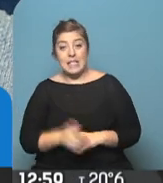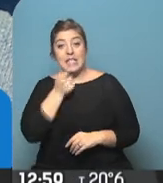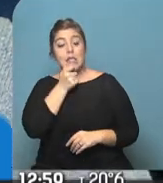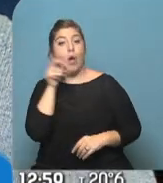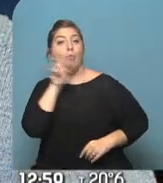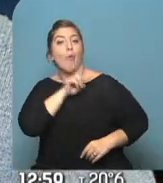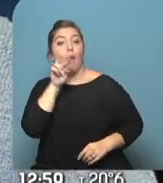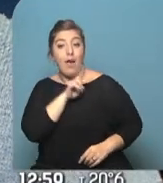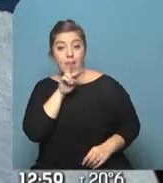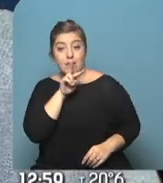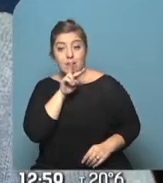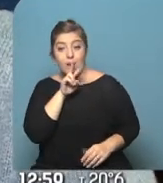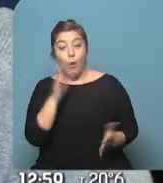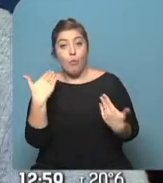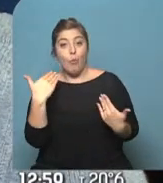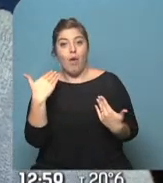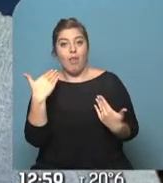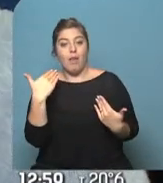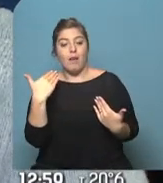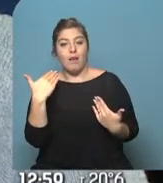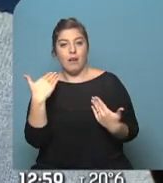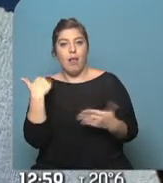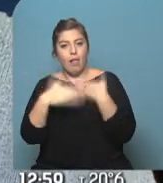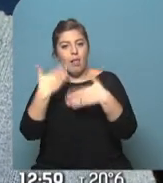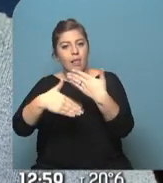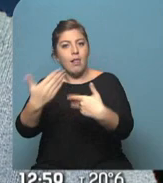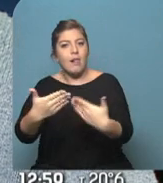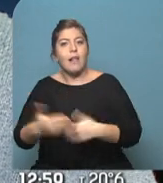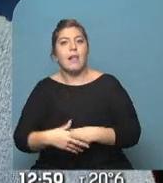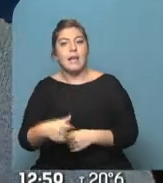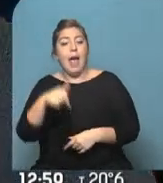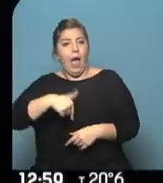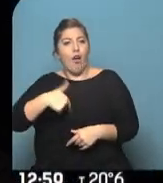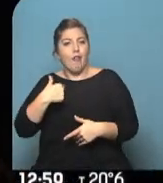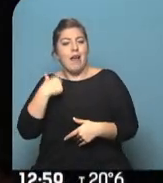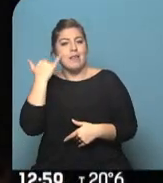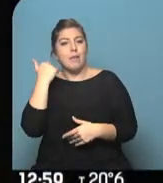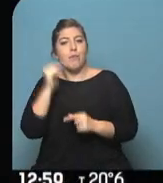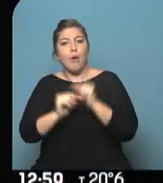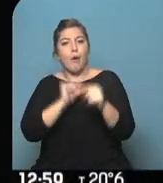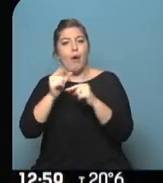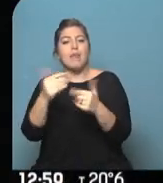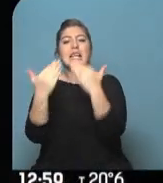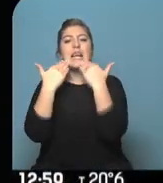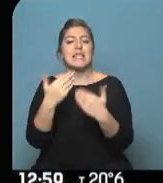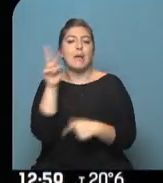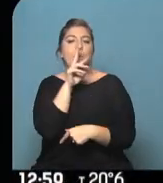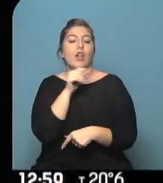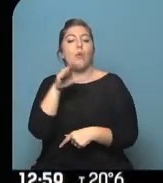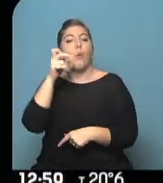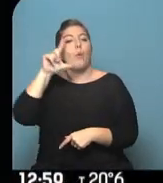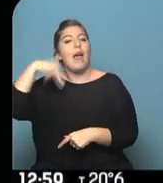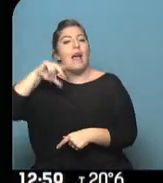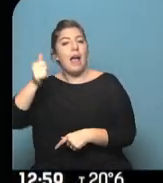las mujeres logran logran darnos los pasos y los avances que están logrando es gracias a mujeres como blanca luz